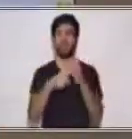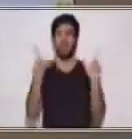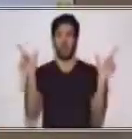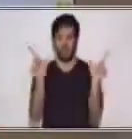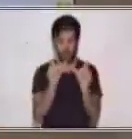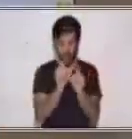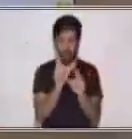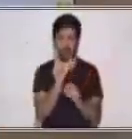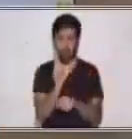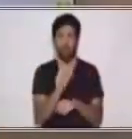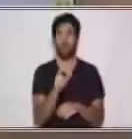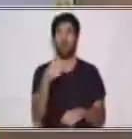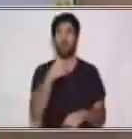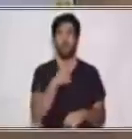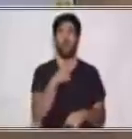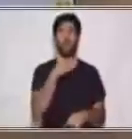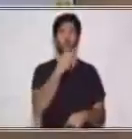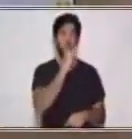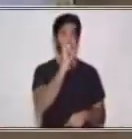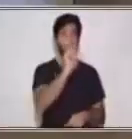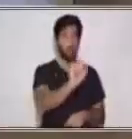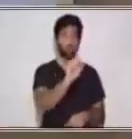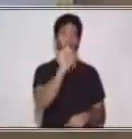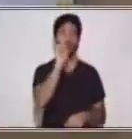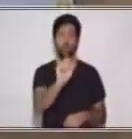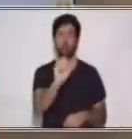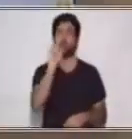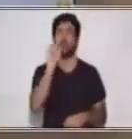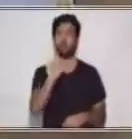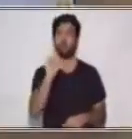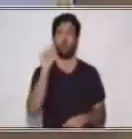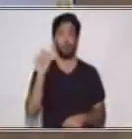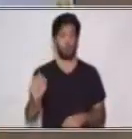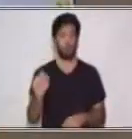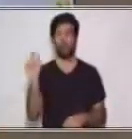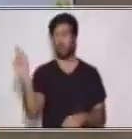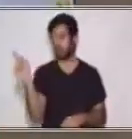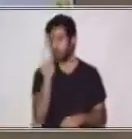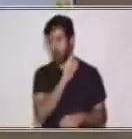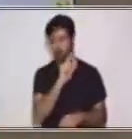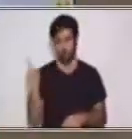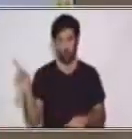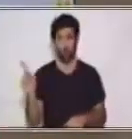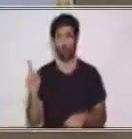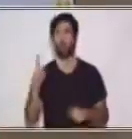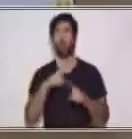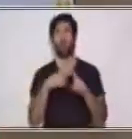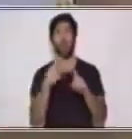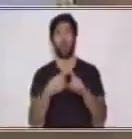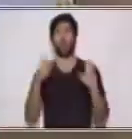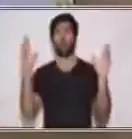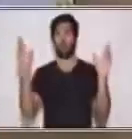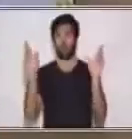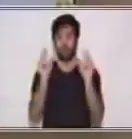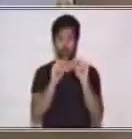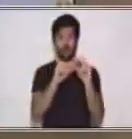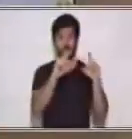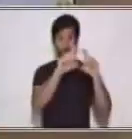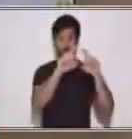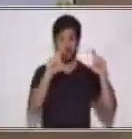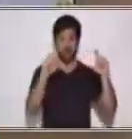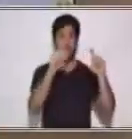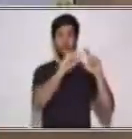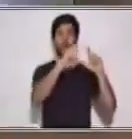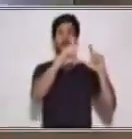le colocamos punto a cada letra y no es correcto. En las siglas no se debe de escribir o no se debe